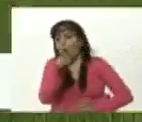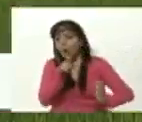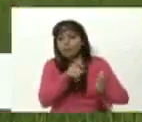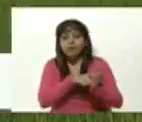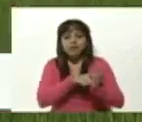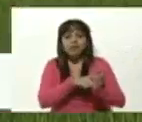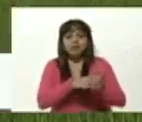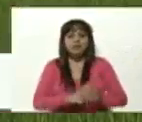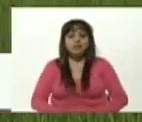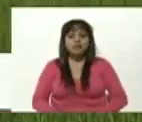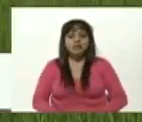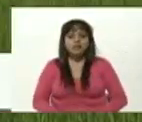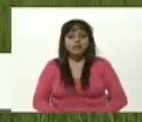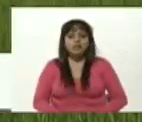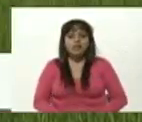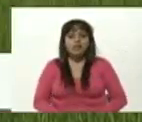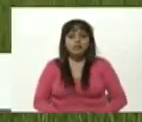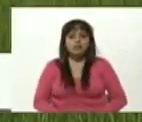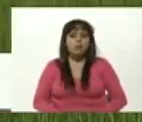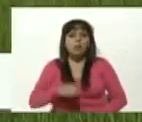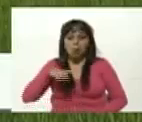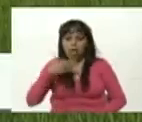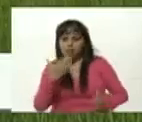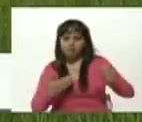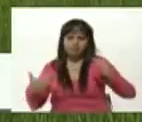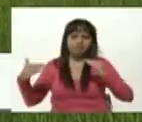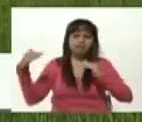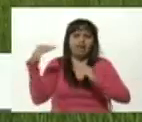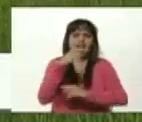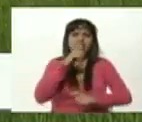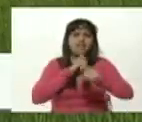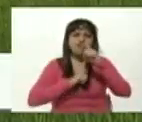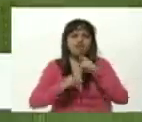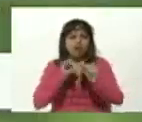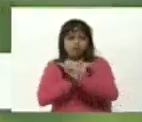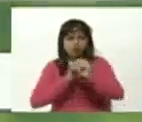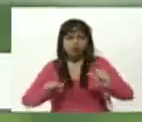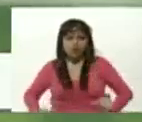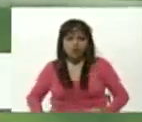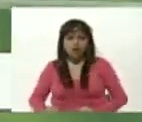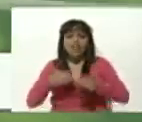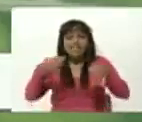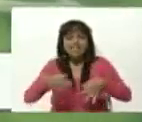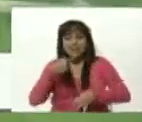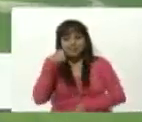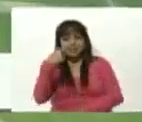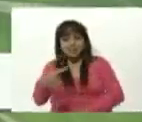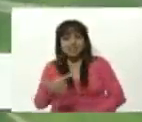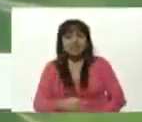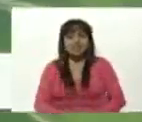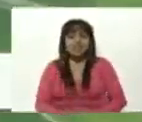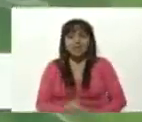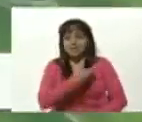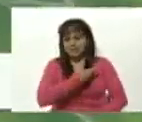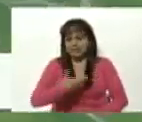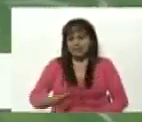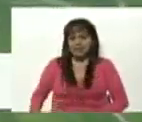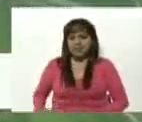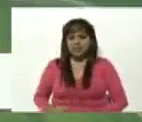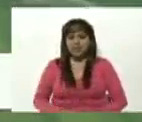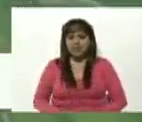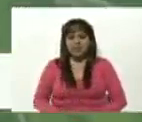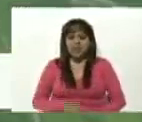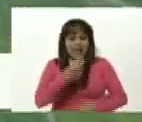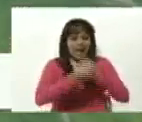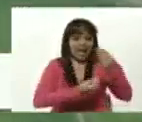venciendo contradicciones, venciendo dificultades en el Estado portuguesa. Y como usted nos lo dice siempre, camarada presidente, producir es